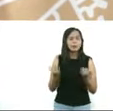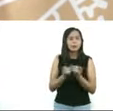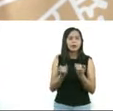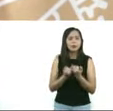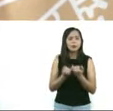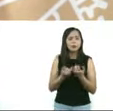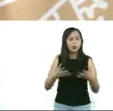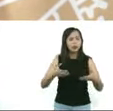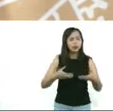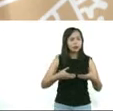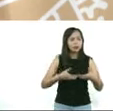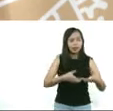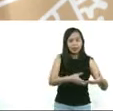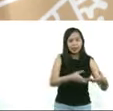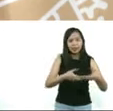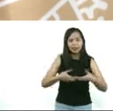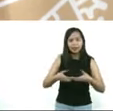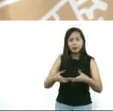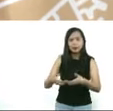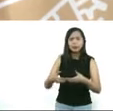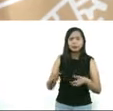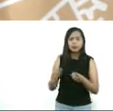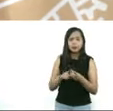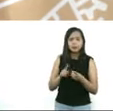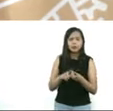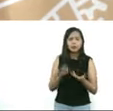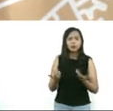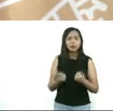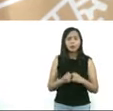principales vías que conectan estos puntos y así se define